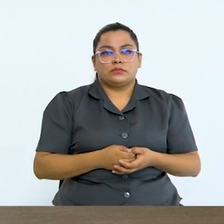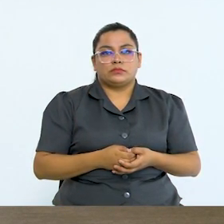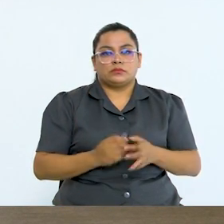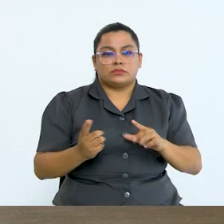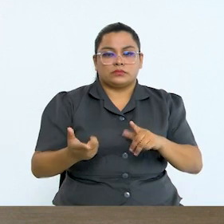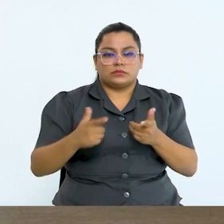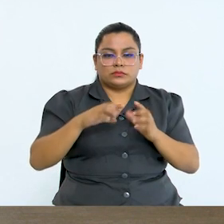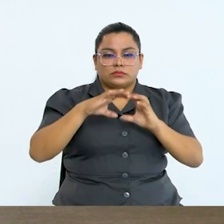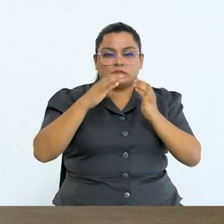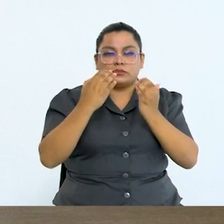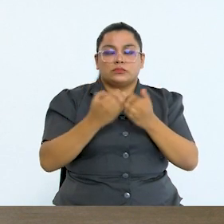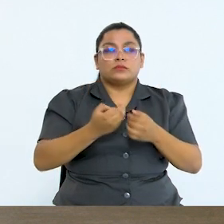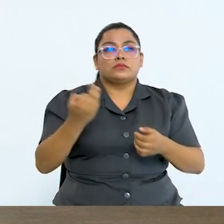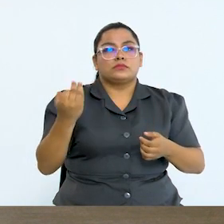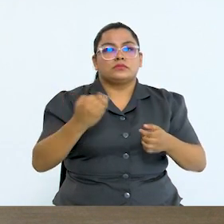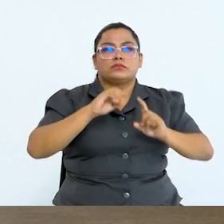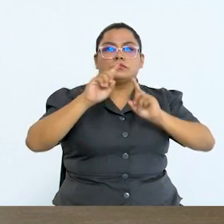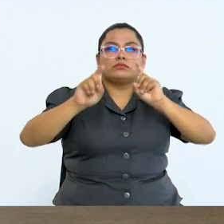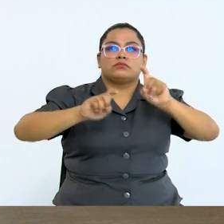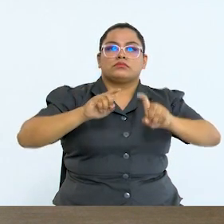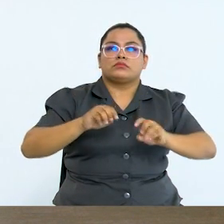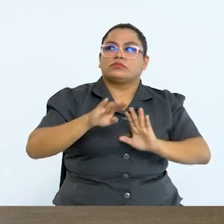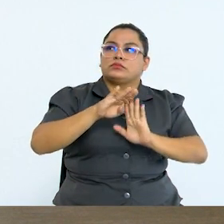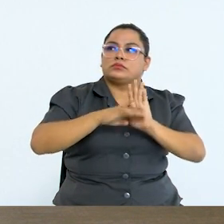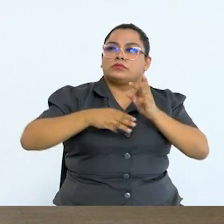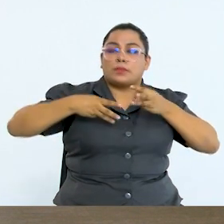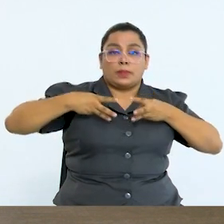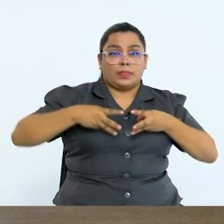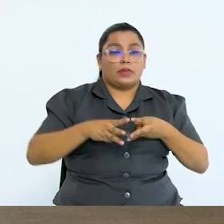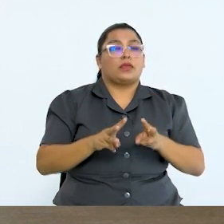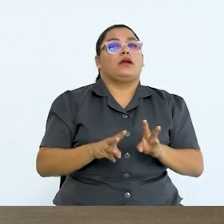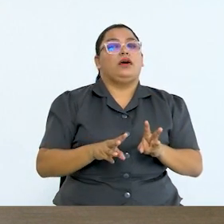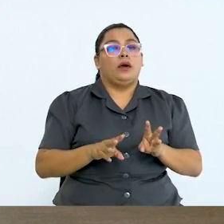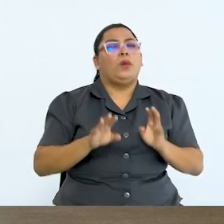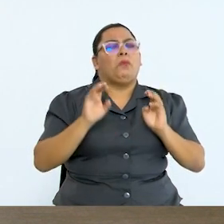guía metodológica. Puedes iniciar